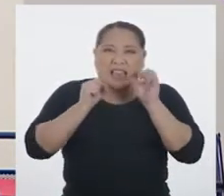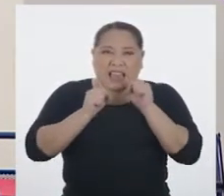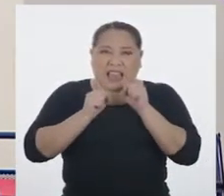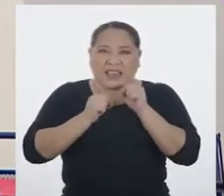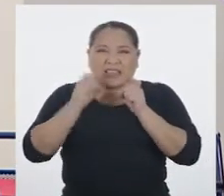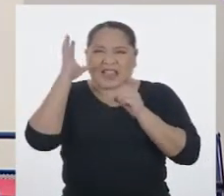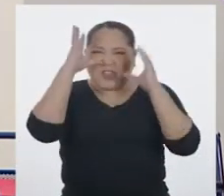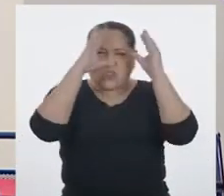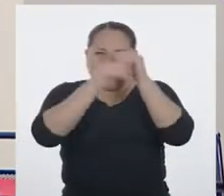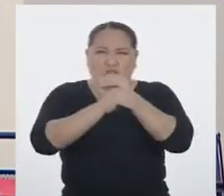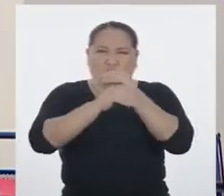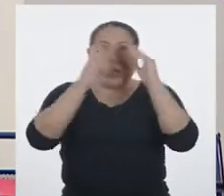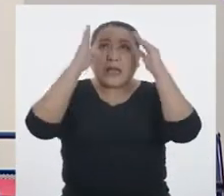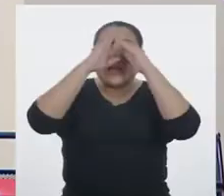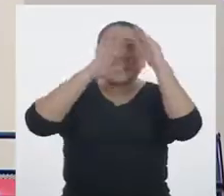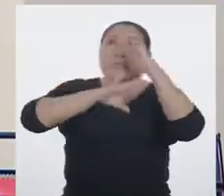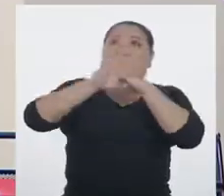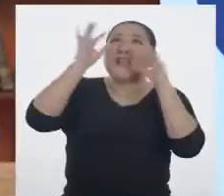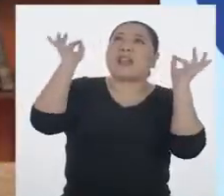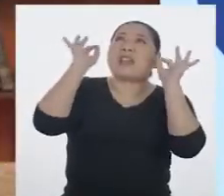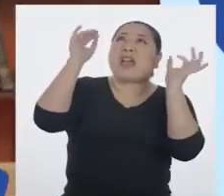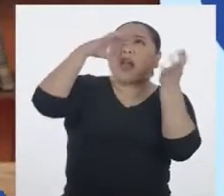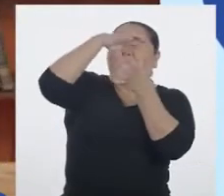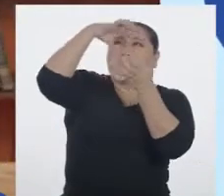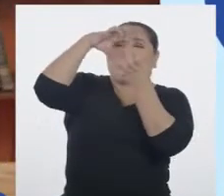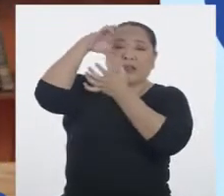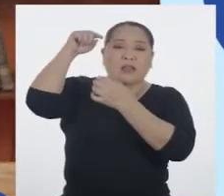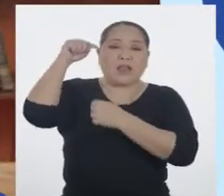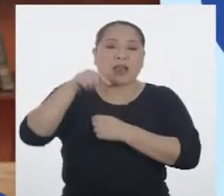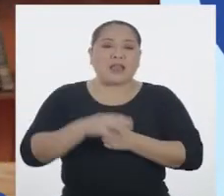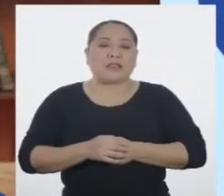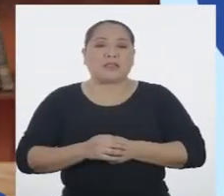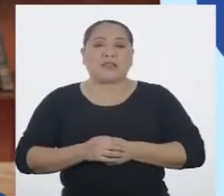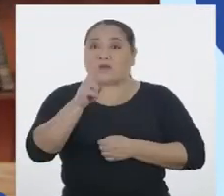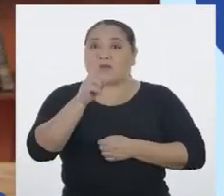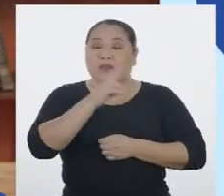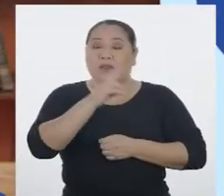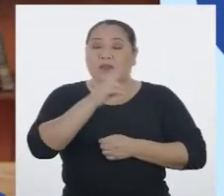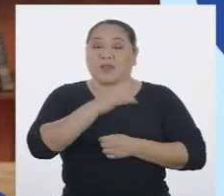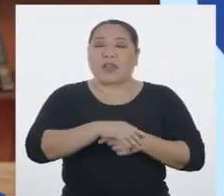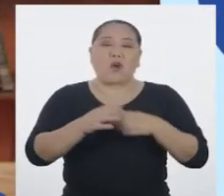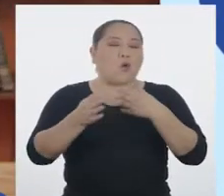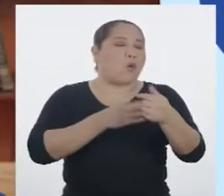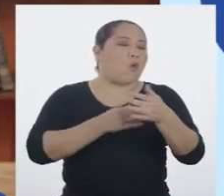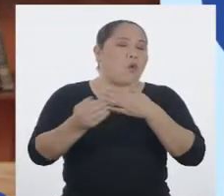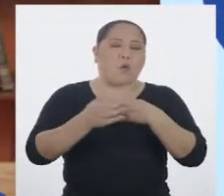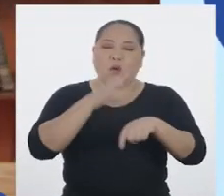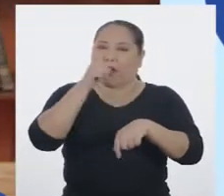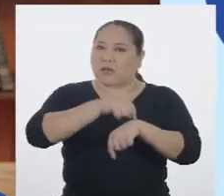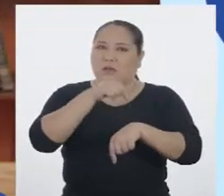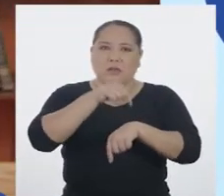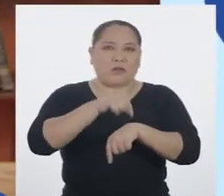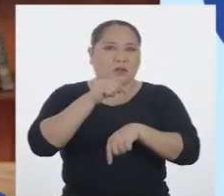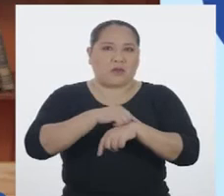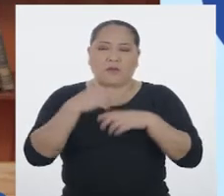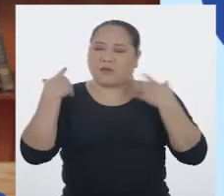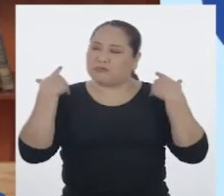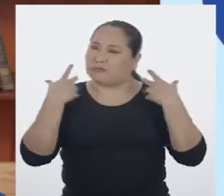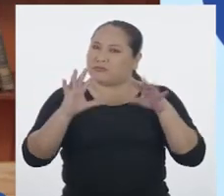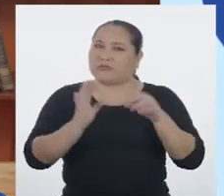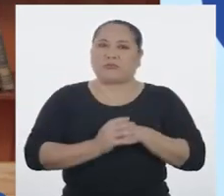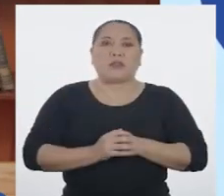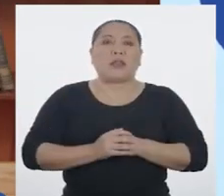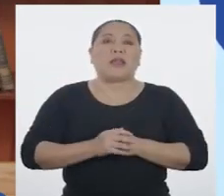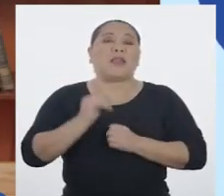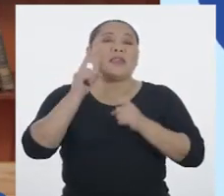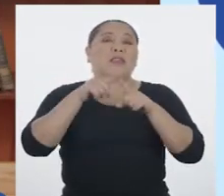en la noche, cuando el cielo está despejado. Este tipo en particular se puede presentar en cualquier hora del día,